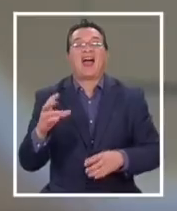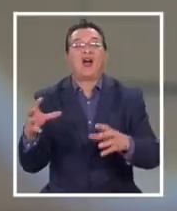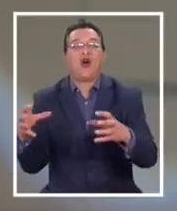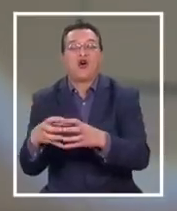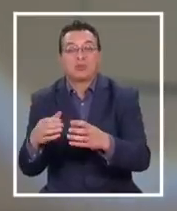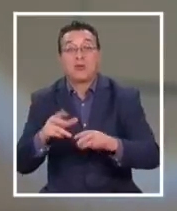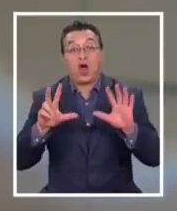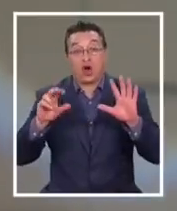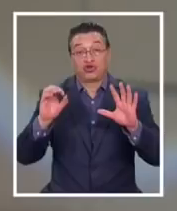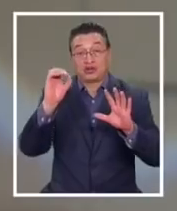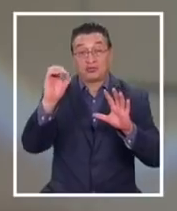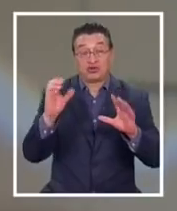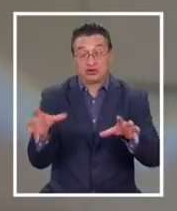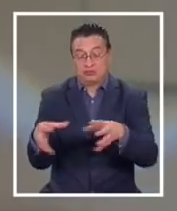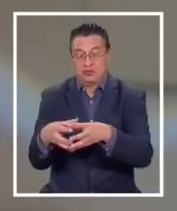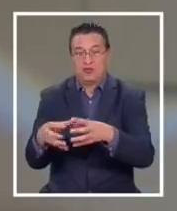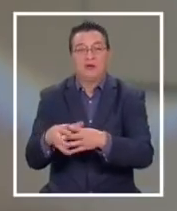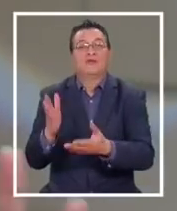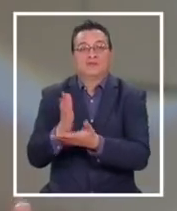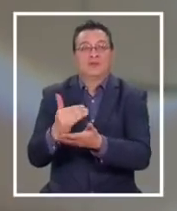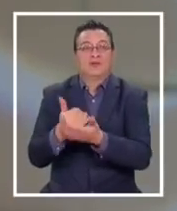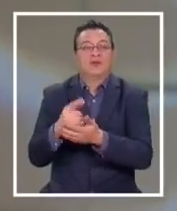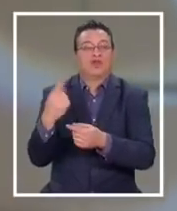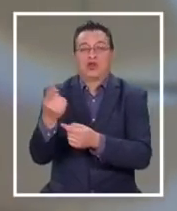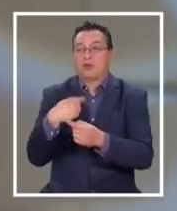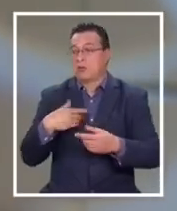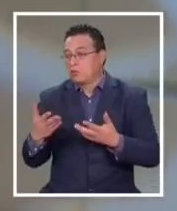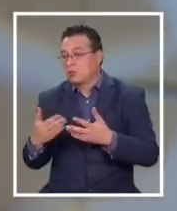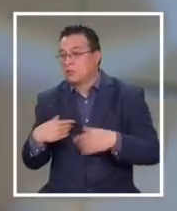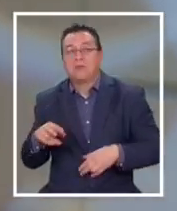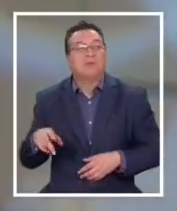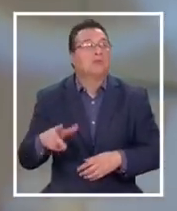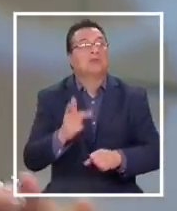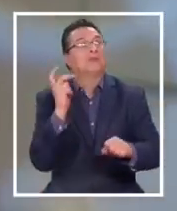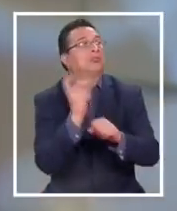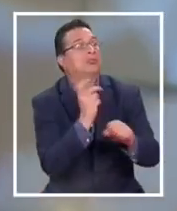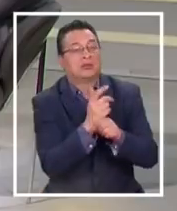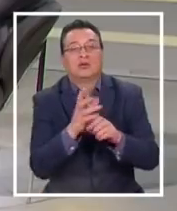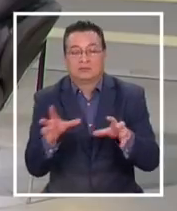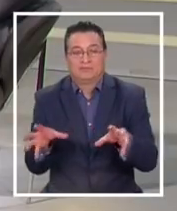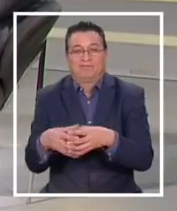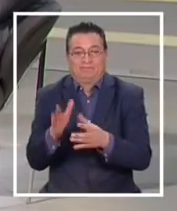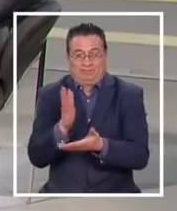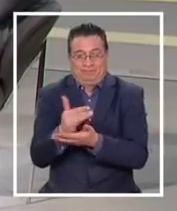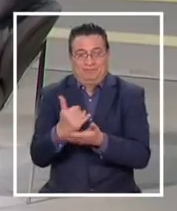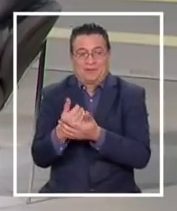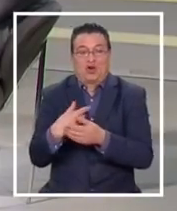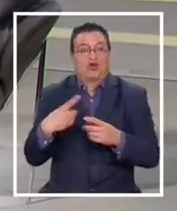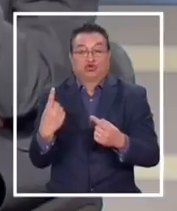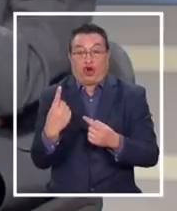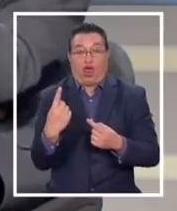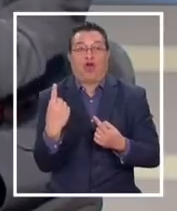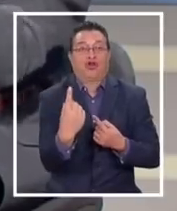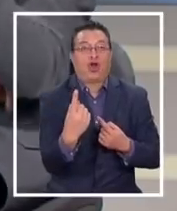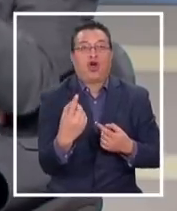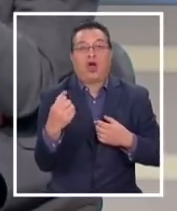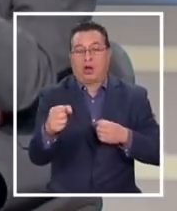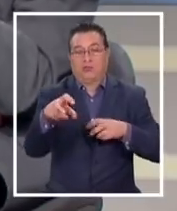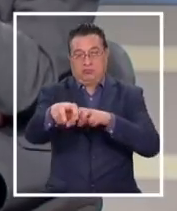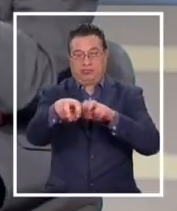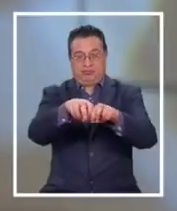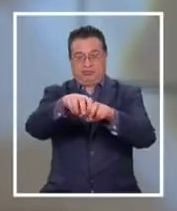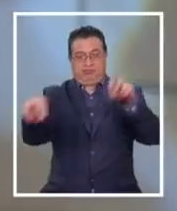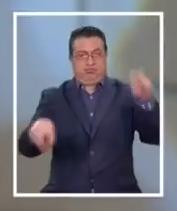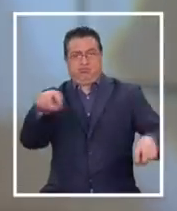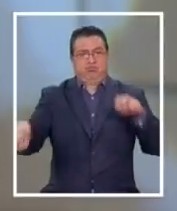el 80% de estos son crimen organizado. Nadie sale de la casa y se hubiera hecho una encerrona, claro, claro. Y si uno mira... Nadie va solo, porque necesita un auto. Exacto. Con muchas